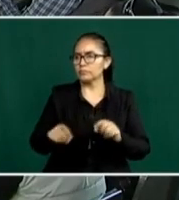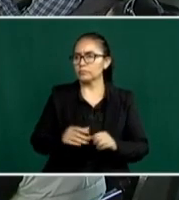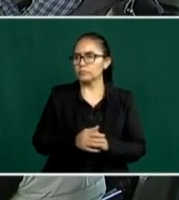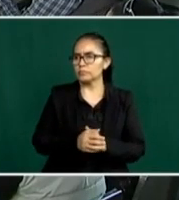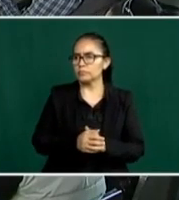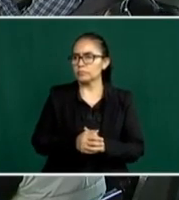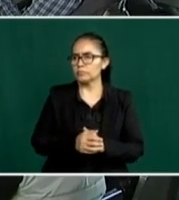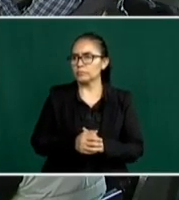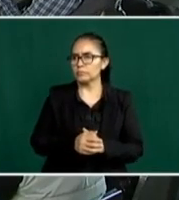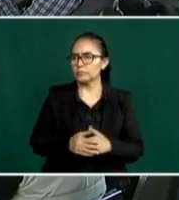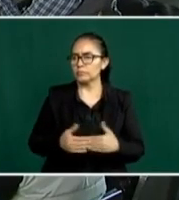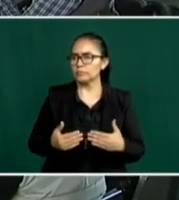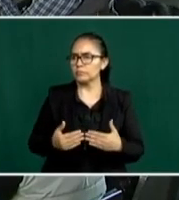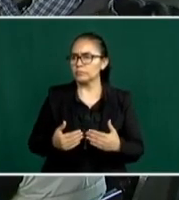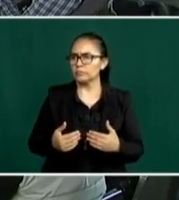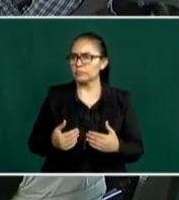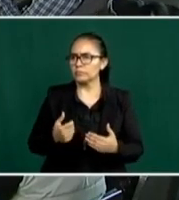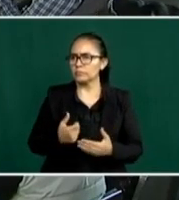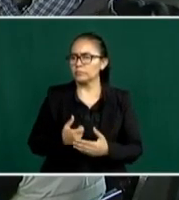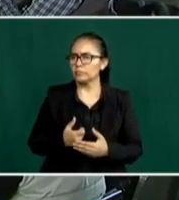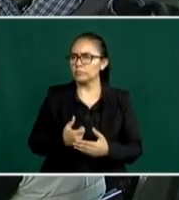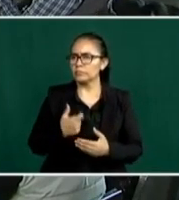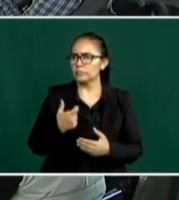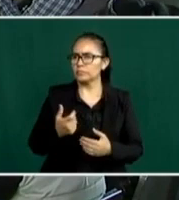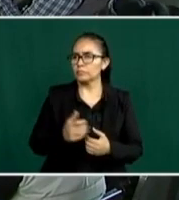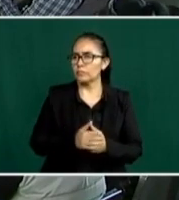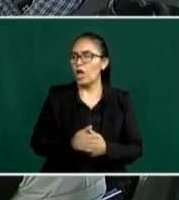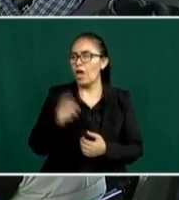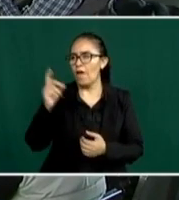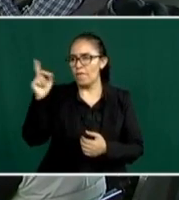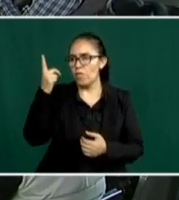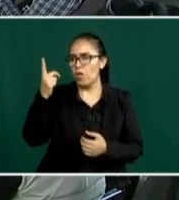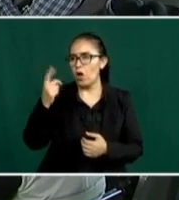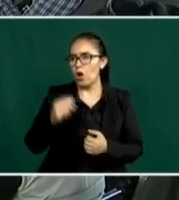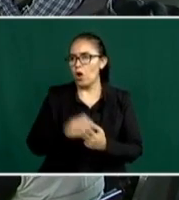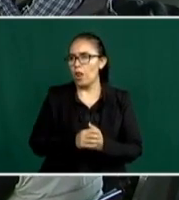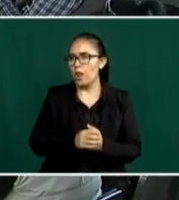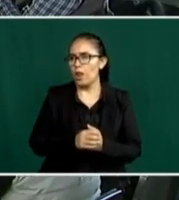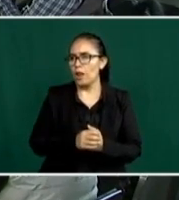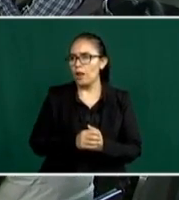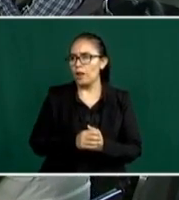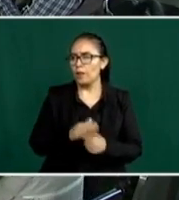no cuestan 20 pesos, ahí se miden en dólares, por eso es